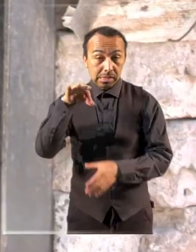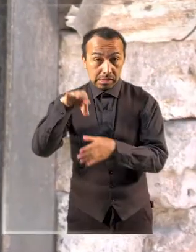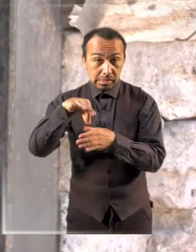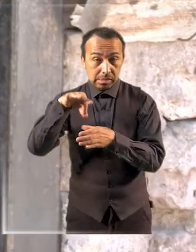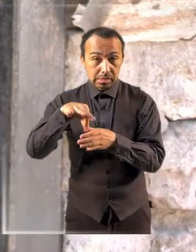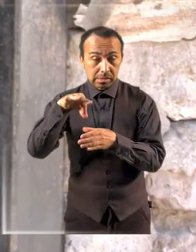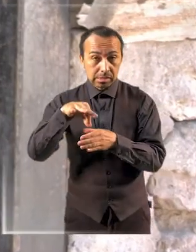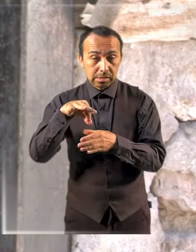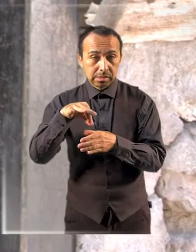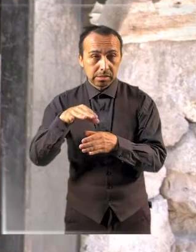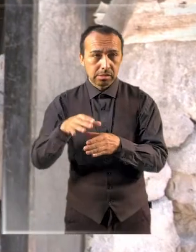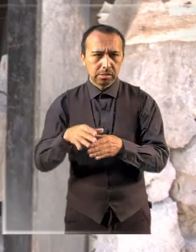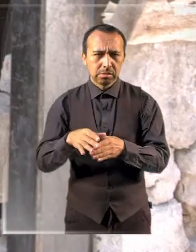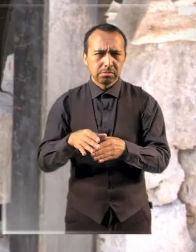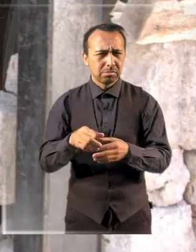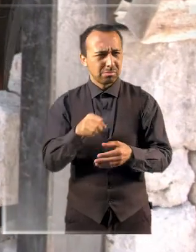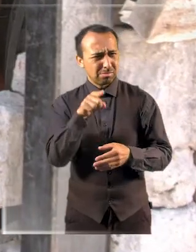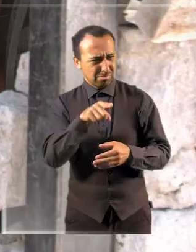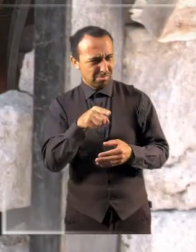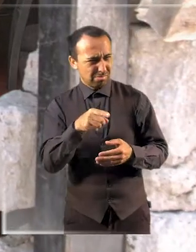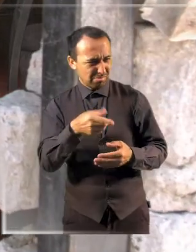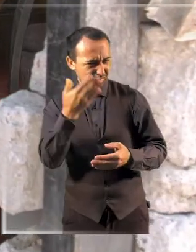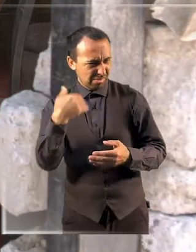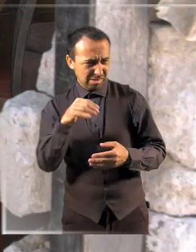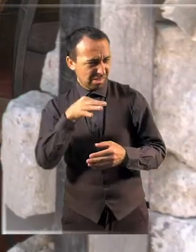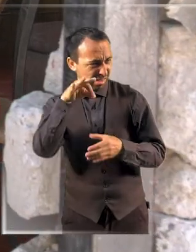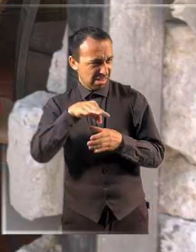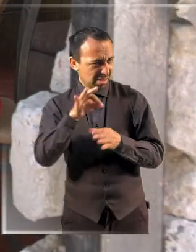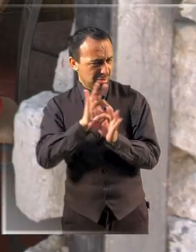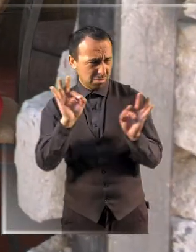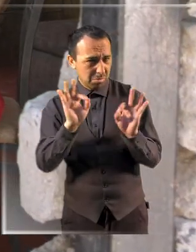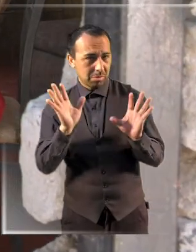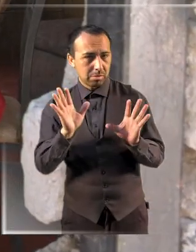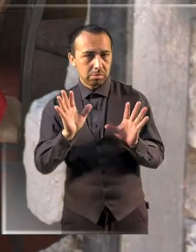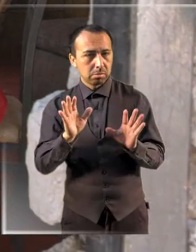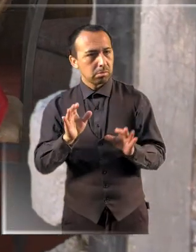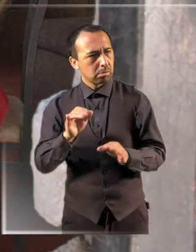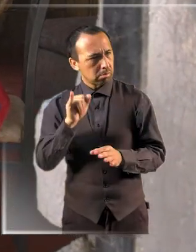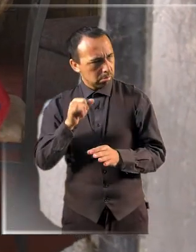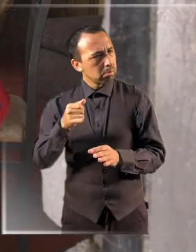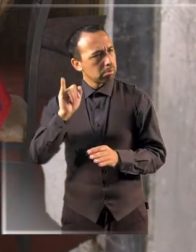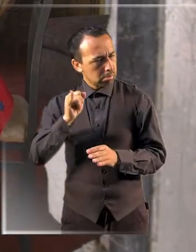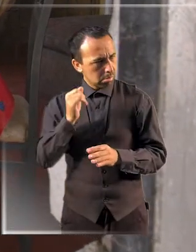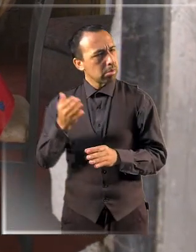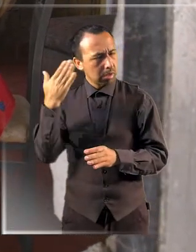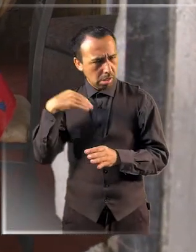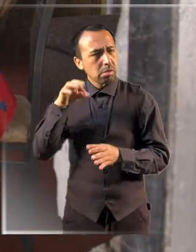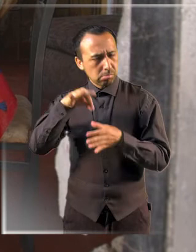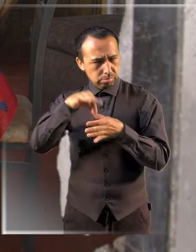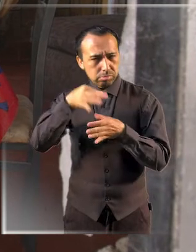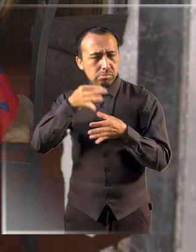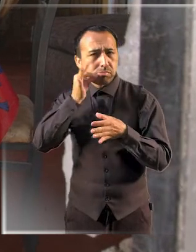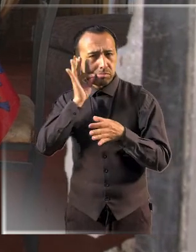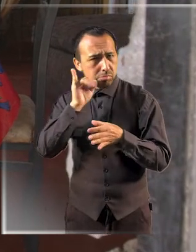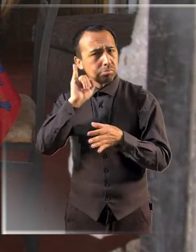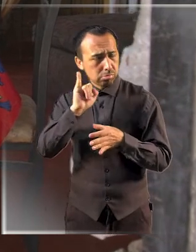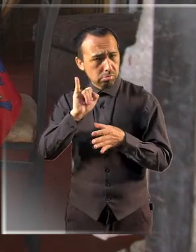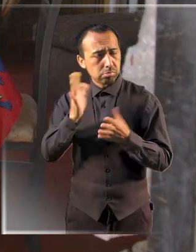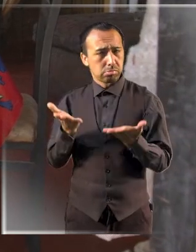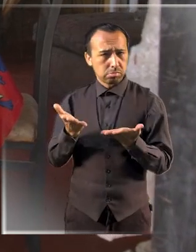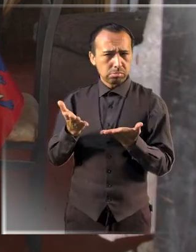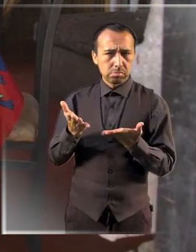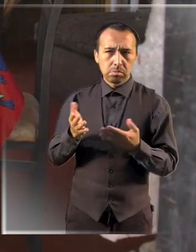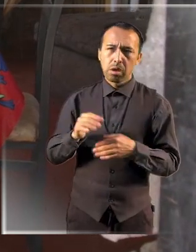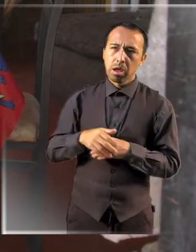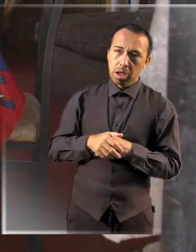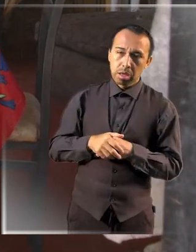Comuna de Los Espejos, Santiago. ¿Desde cuándo que tomaste? Emanuel toma desayuno con Catalina, su mamá, y